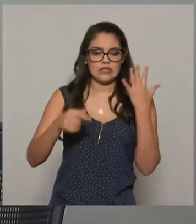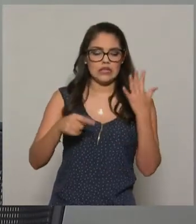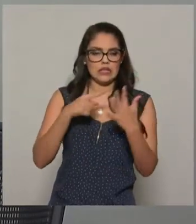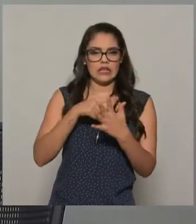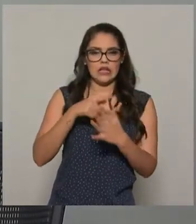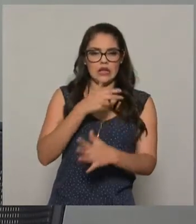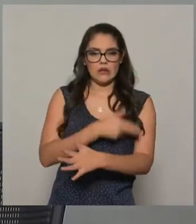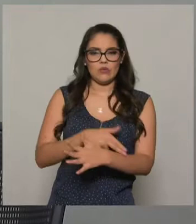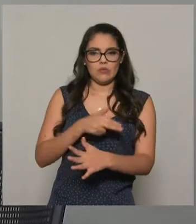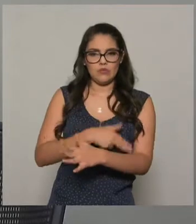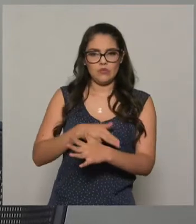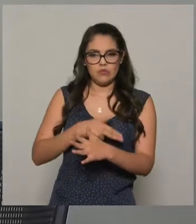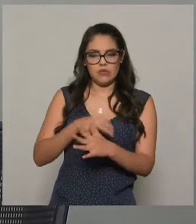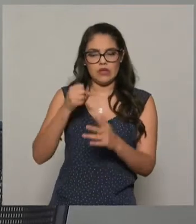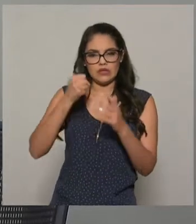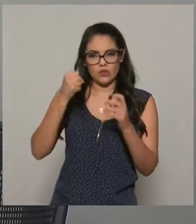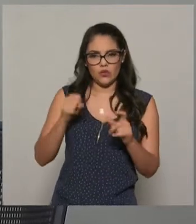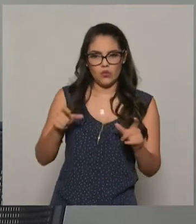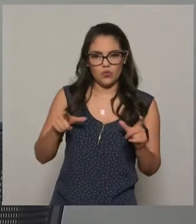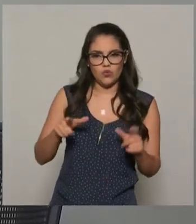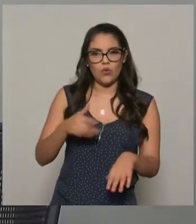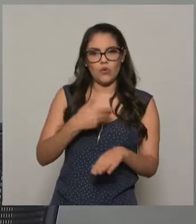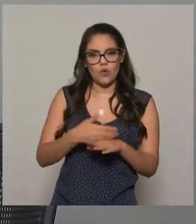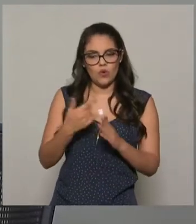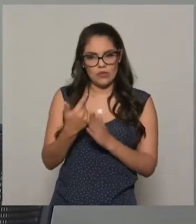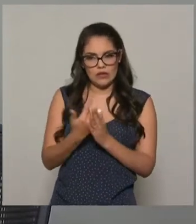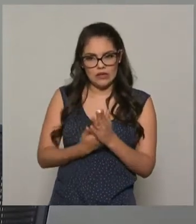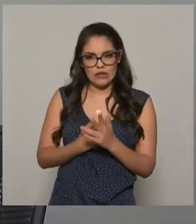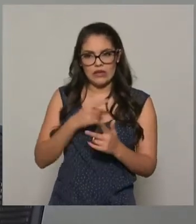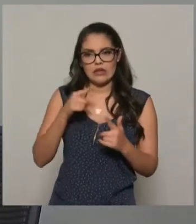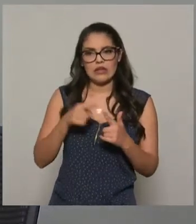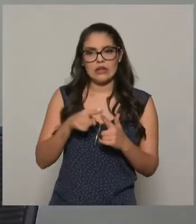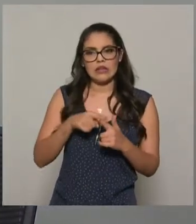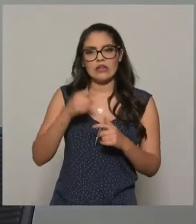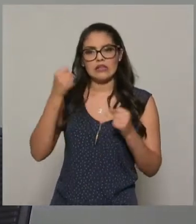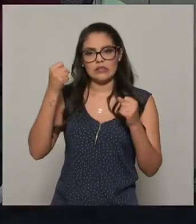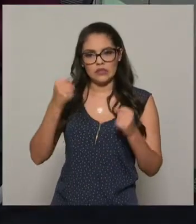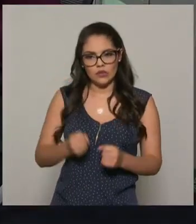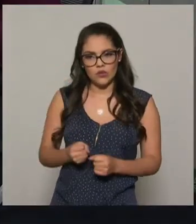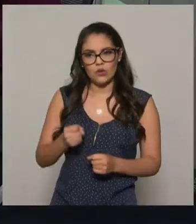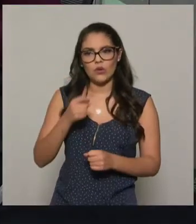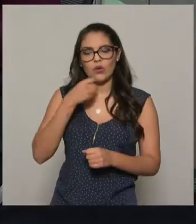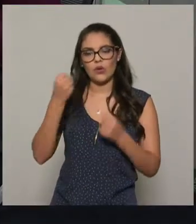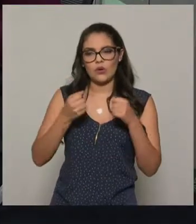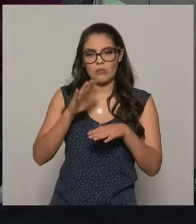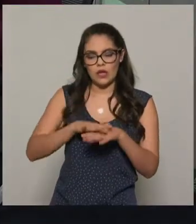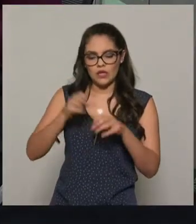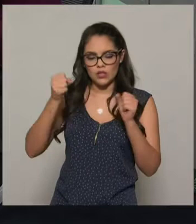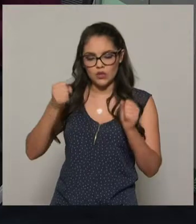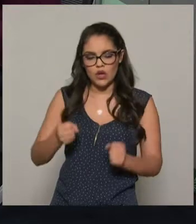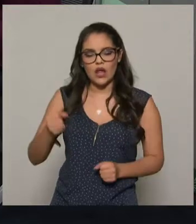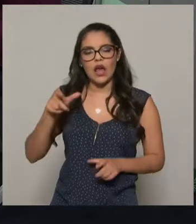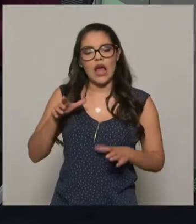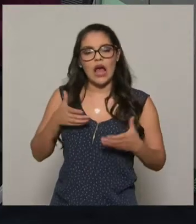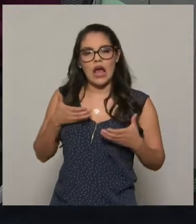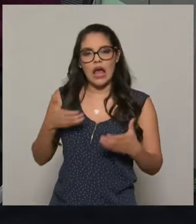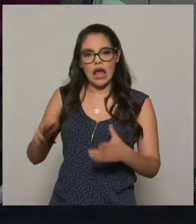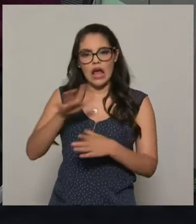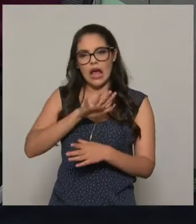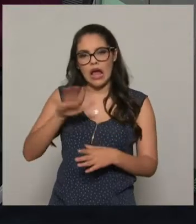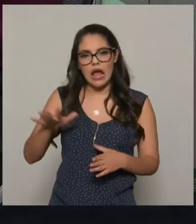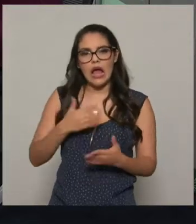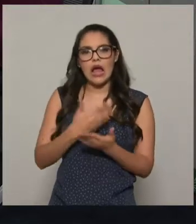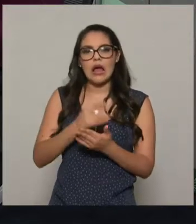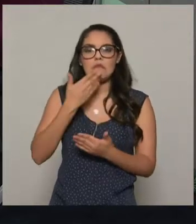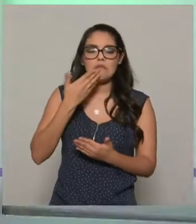gestionar la seguridad vial con datos, tener usuarios más seguros, vehículos más seguros, calles más seguros y tener una buena respuesta ante